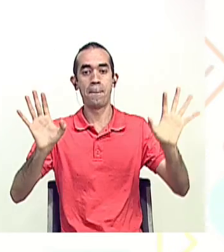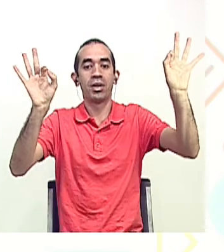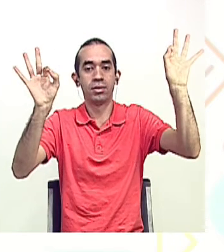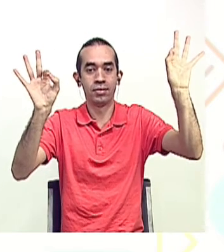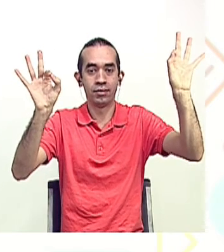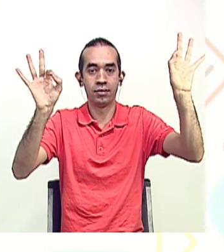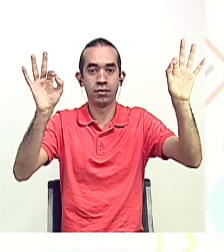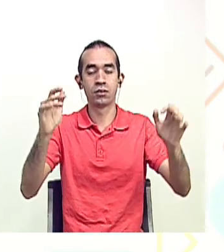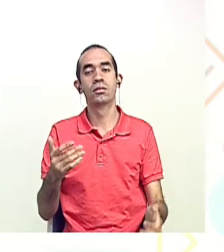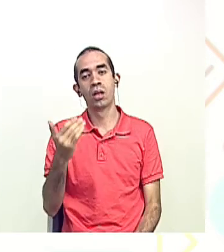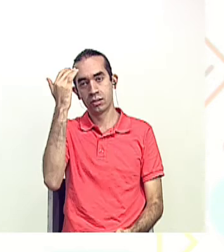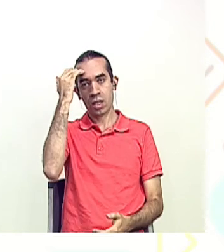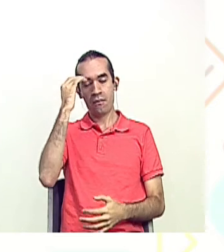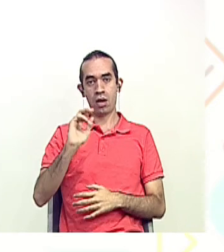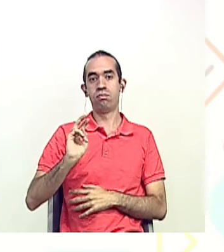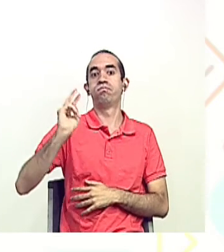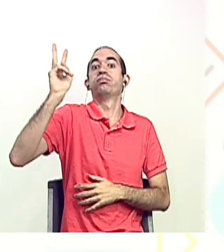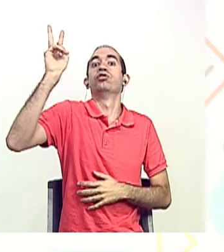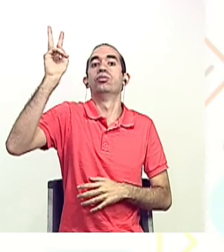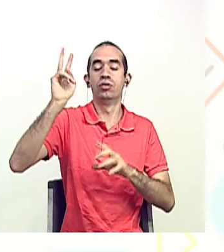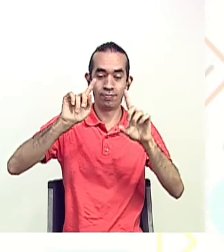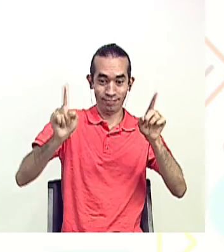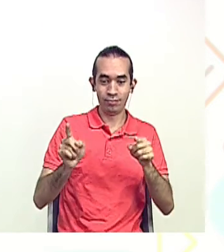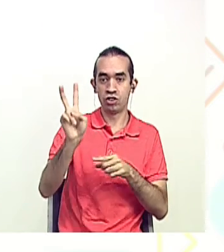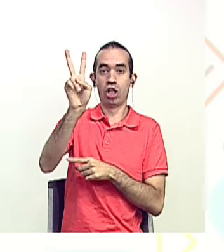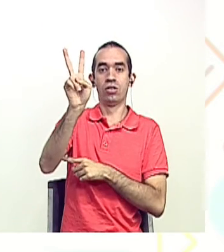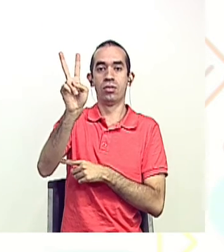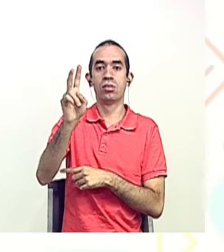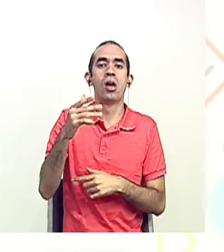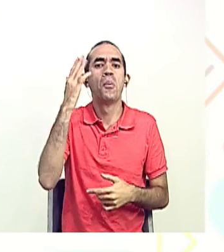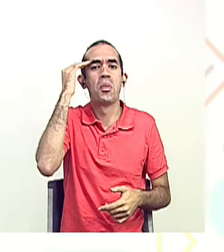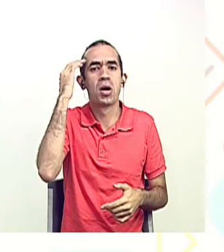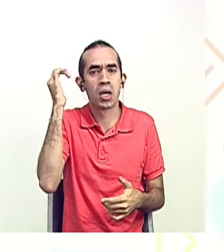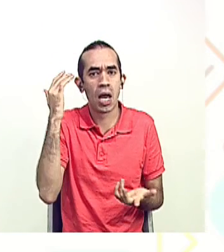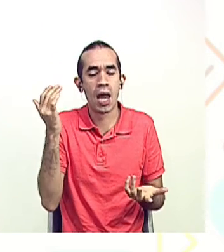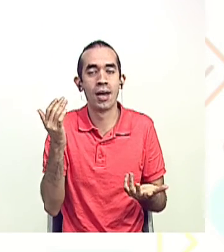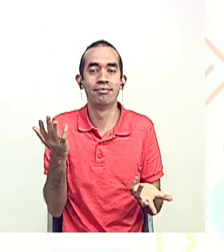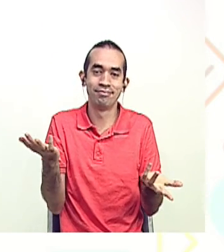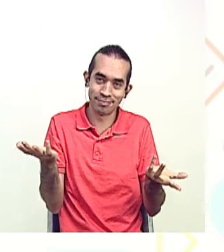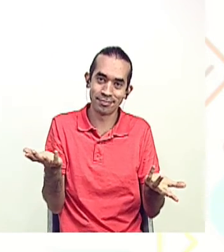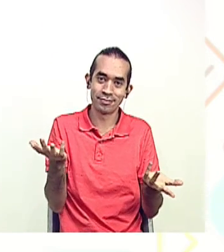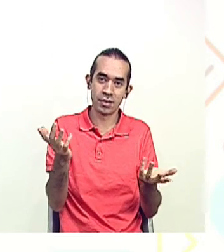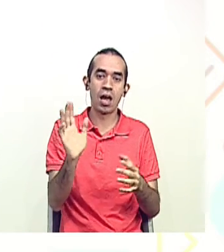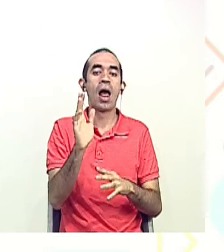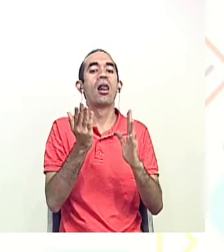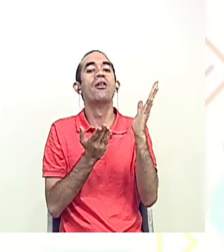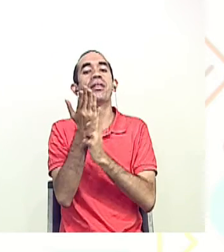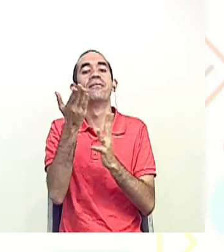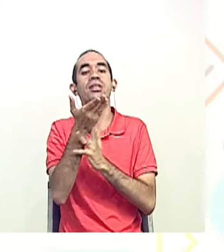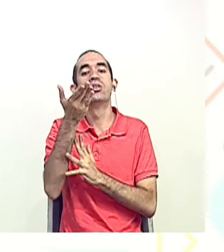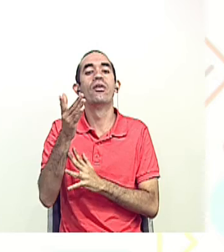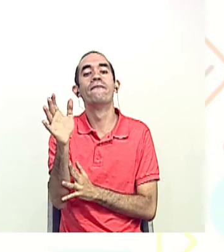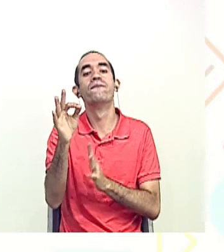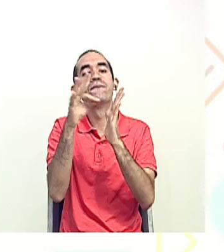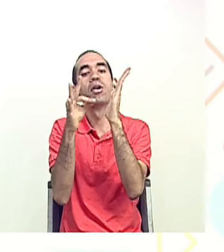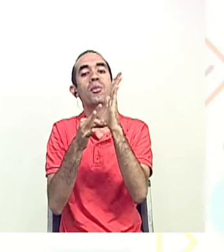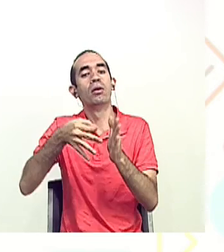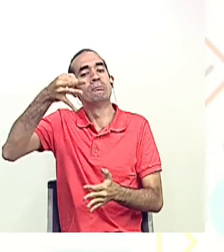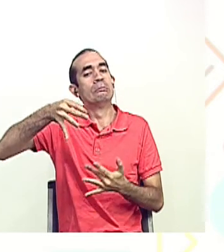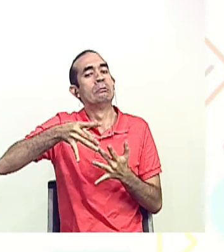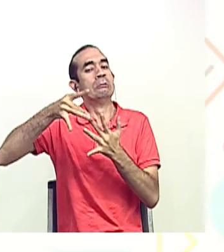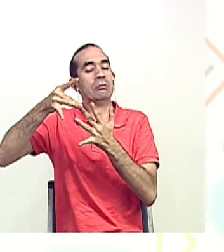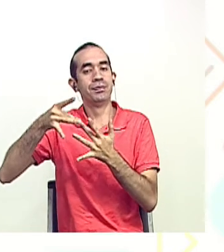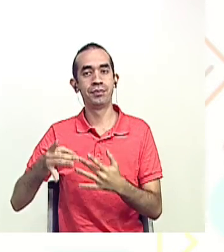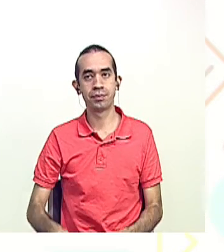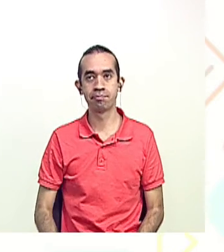al cuadrado? Porque corresponde a una factorización por fórmulas notables. Continuemos con